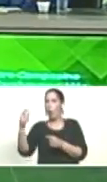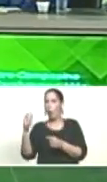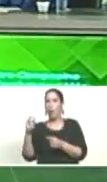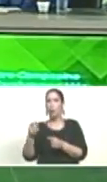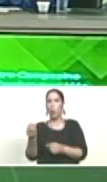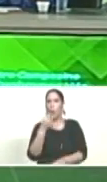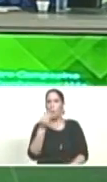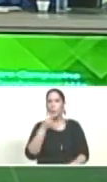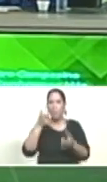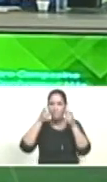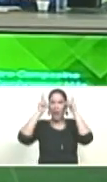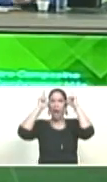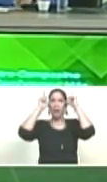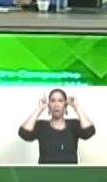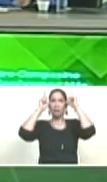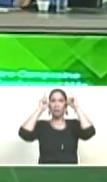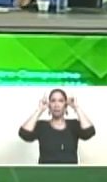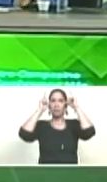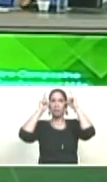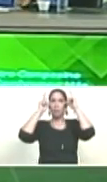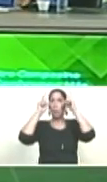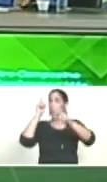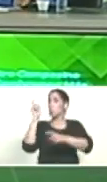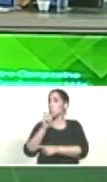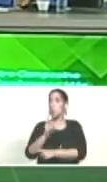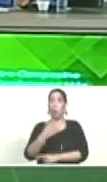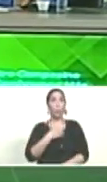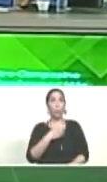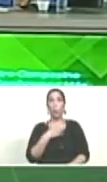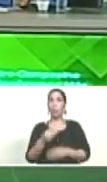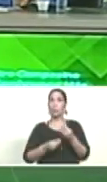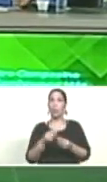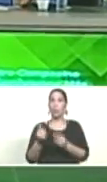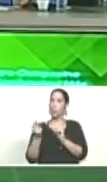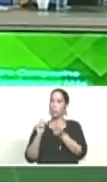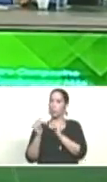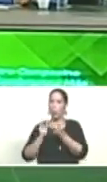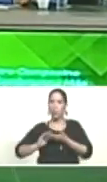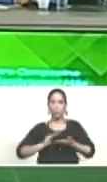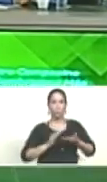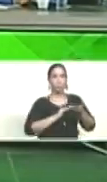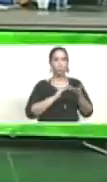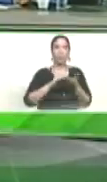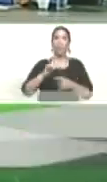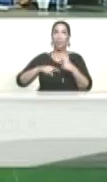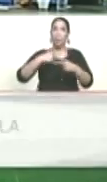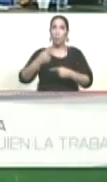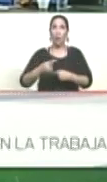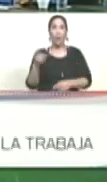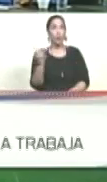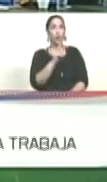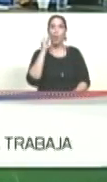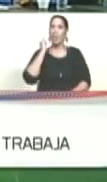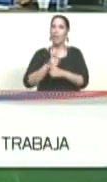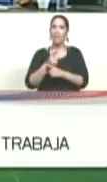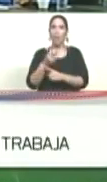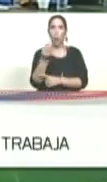vacas. No debió haber sido. Eso lo discutimos y lo resolvemos después. No se debe comer las